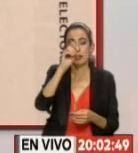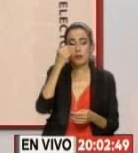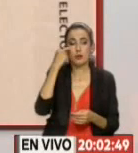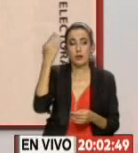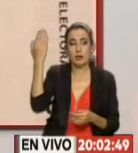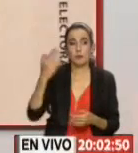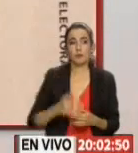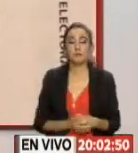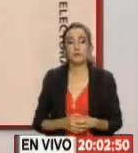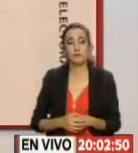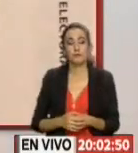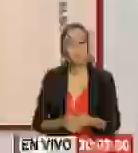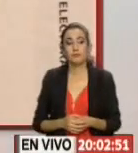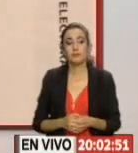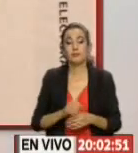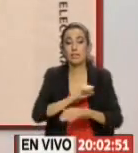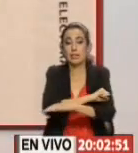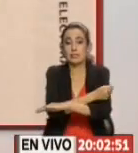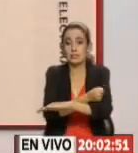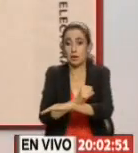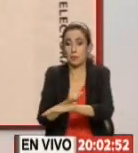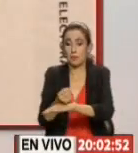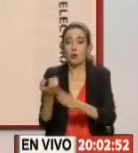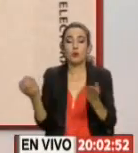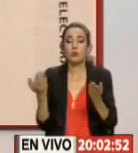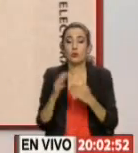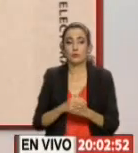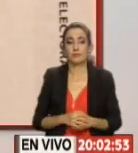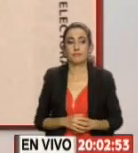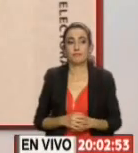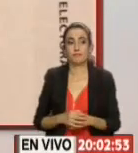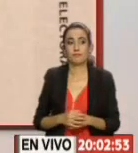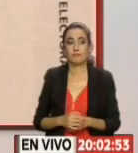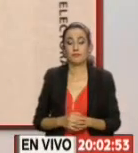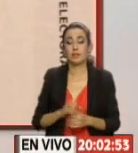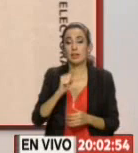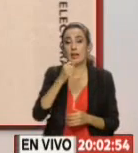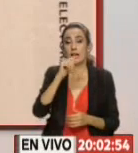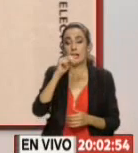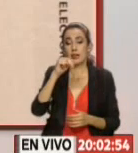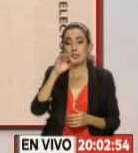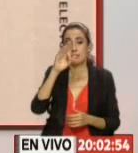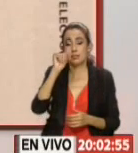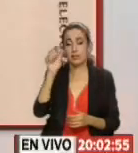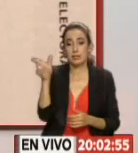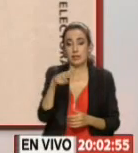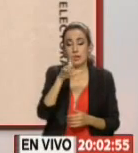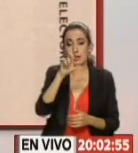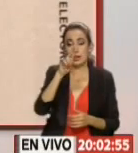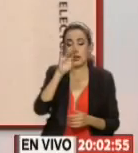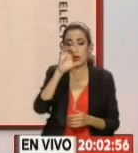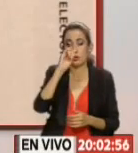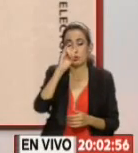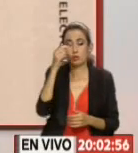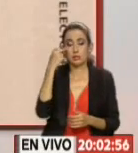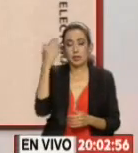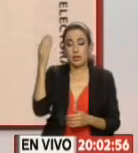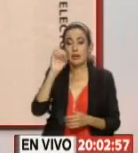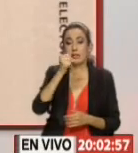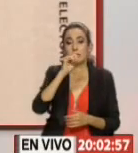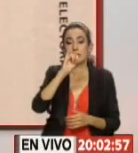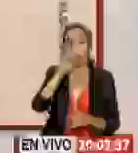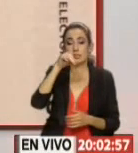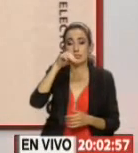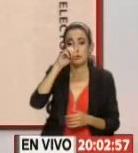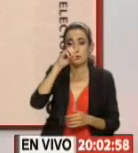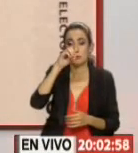Gómez. En el Cantón San Borondón, Juan José Yunes. En Santa Lucía, Edson Alvarado. Mientras que en Simón Bolívar, con